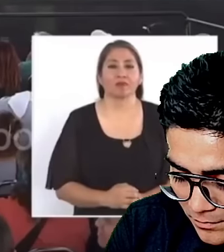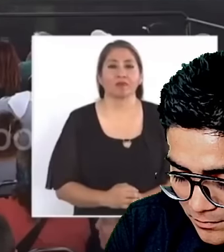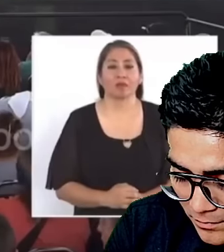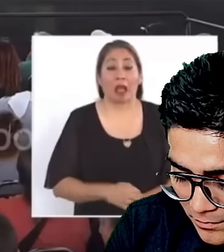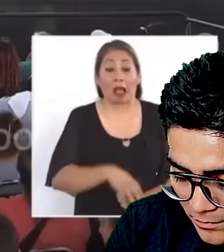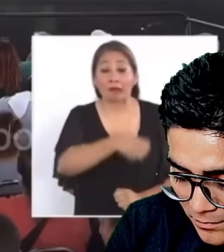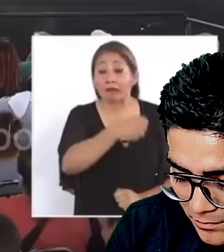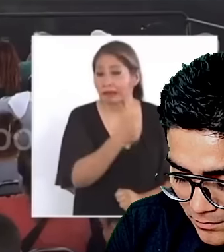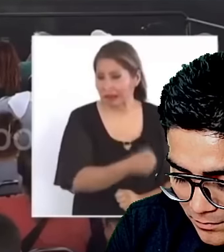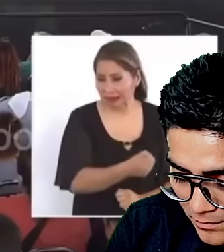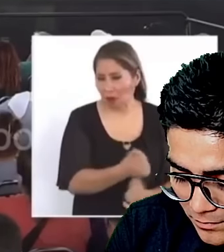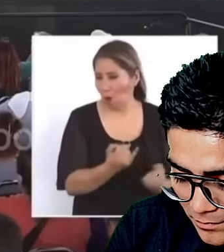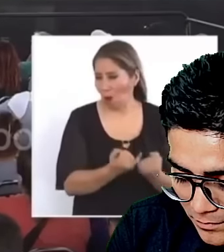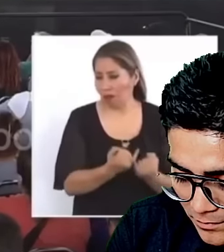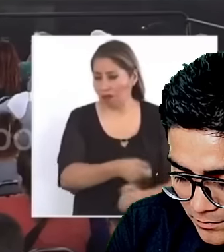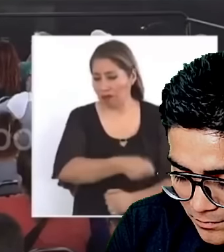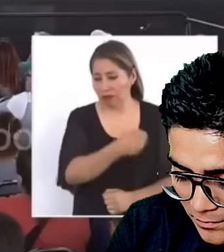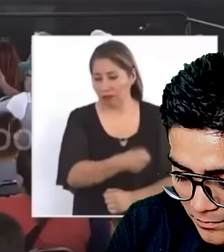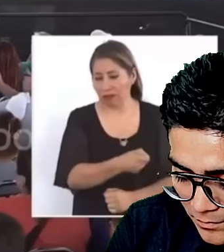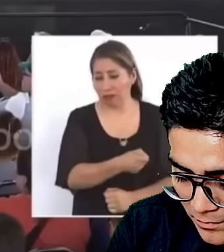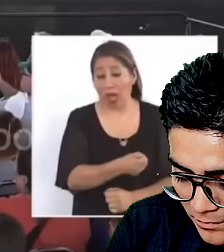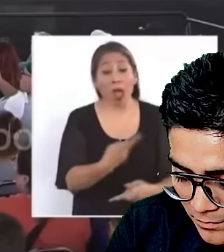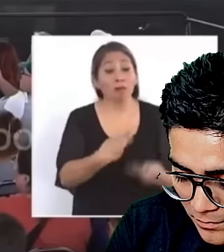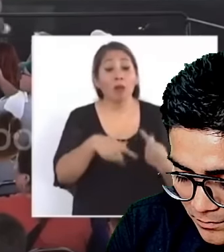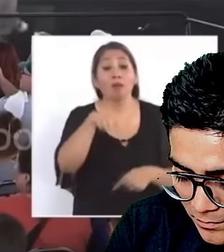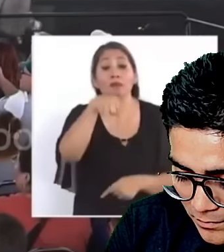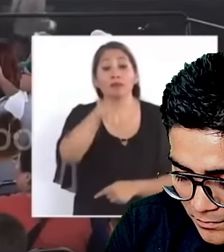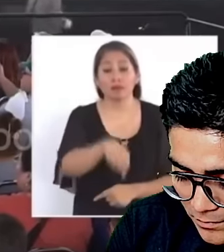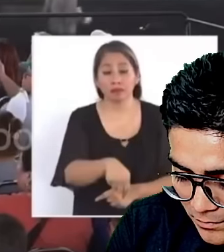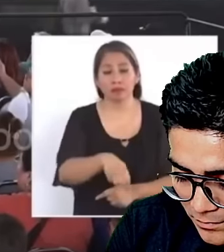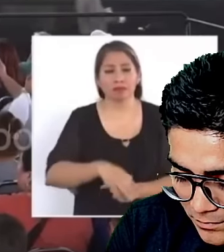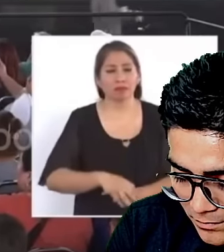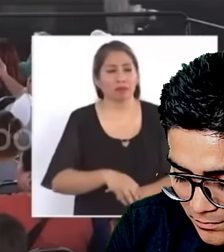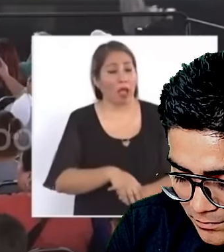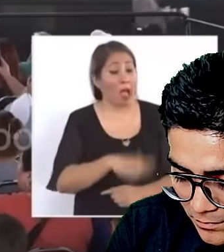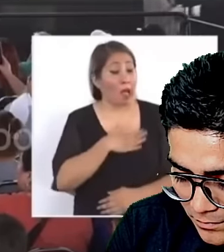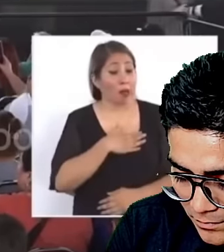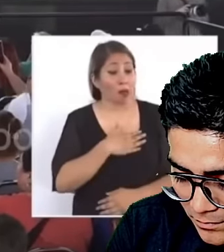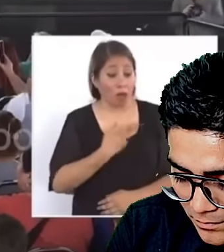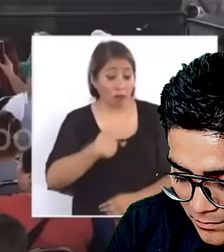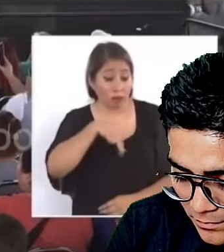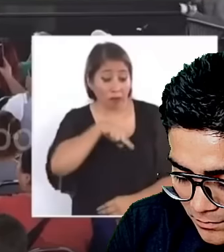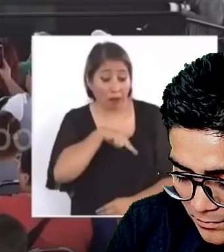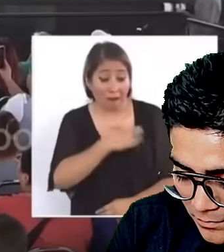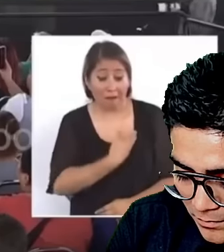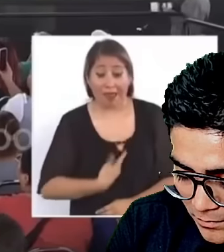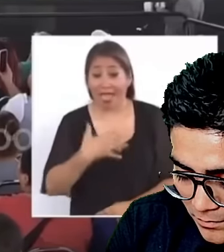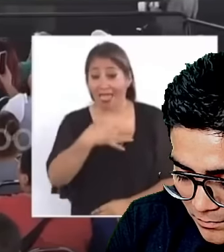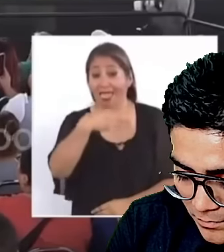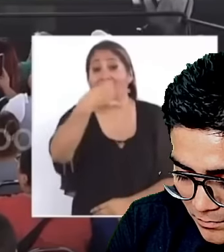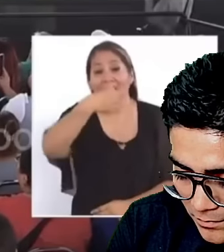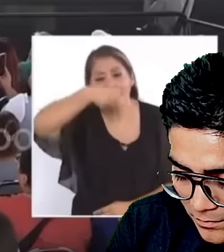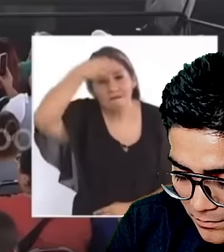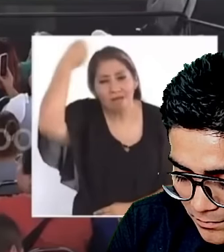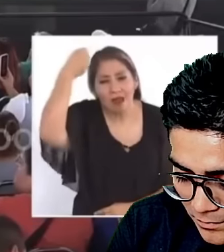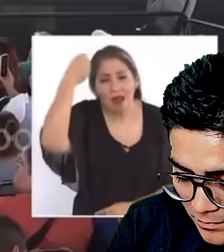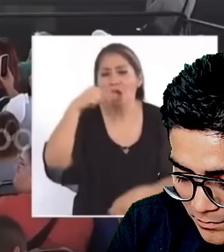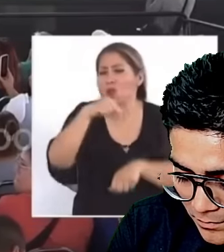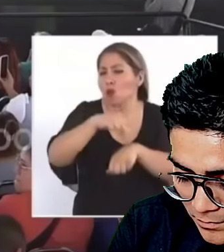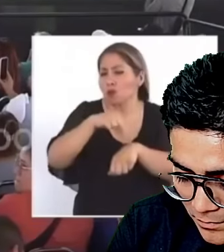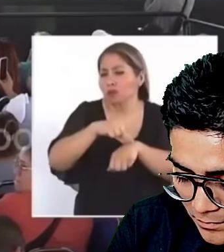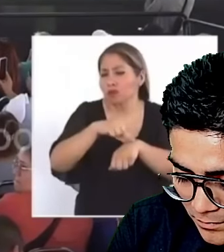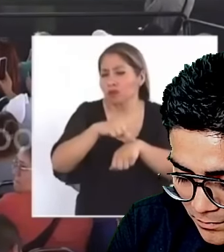Saludo también y le doy la bienvenida a nuestra presidenta electa, la